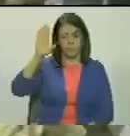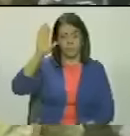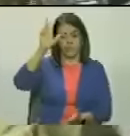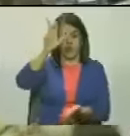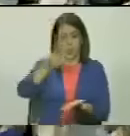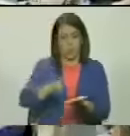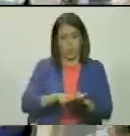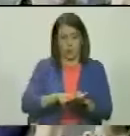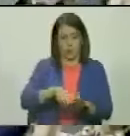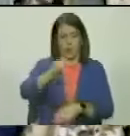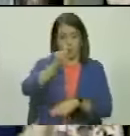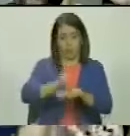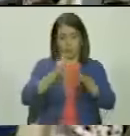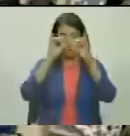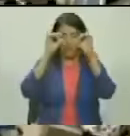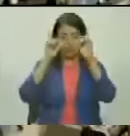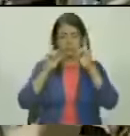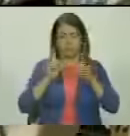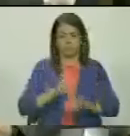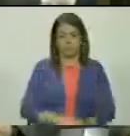aprobado por unanimidad